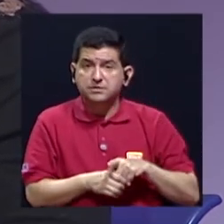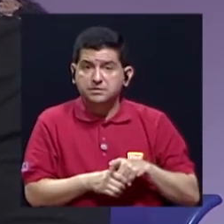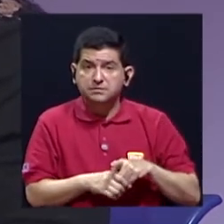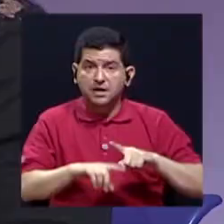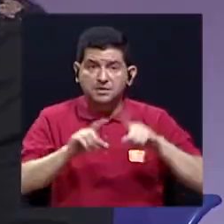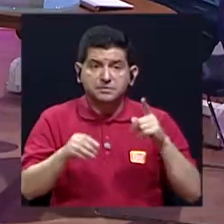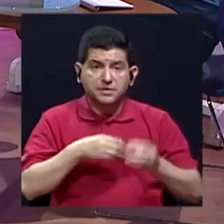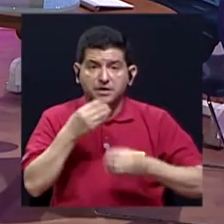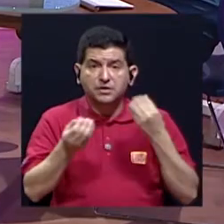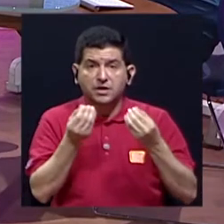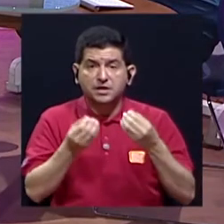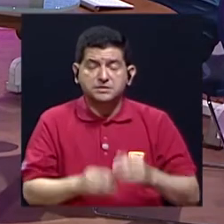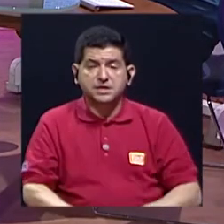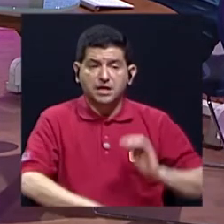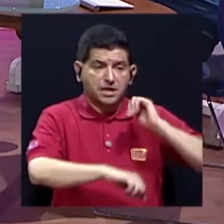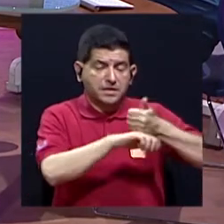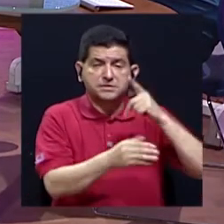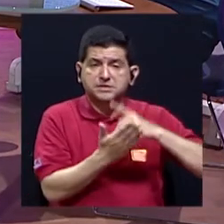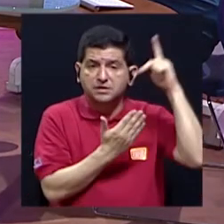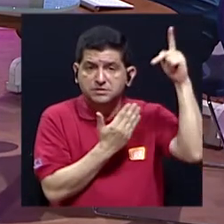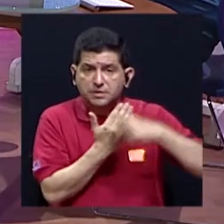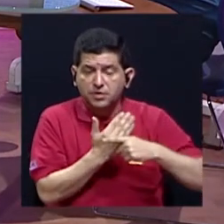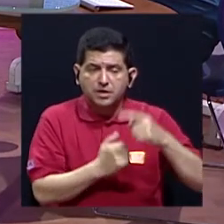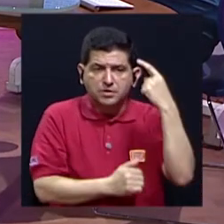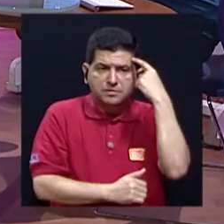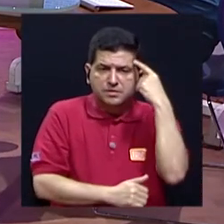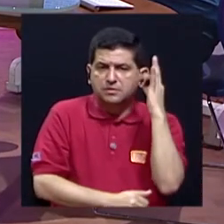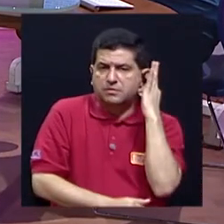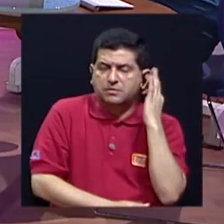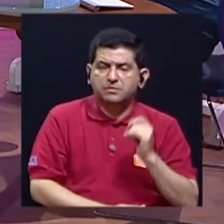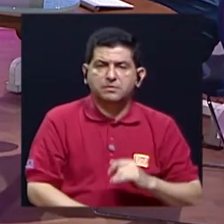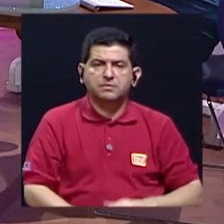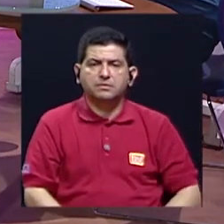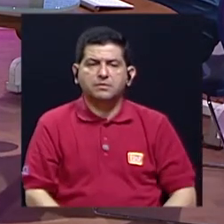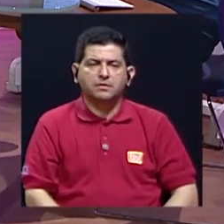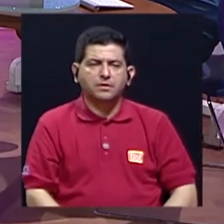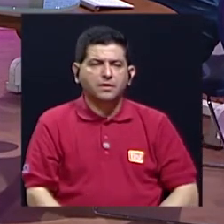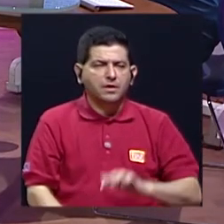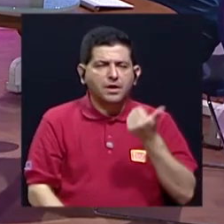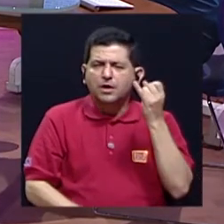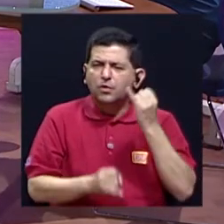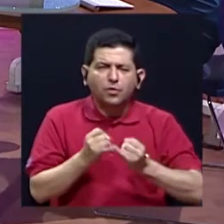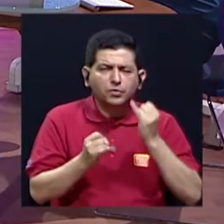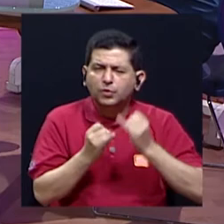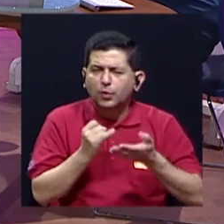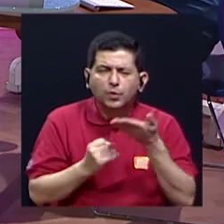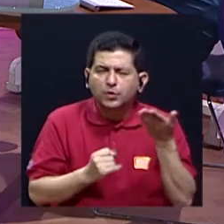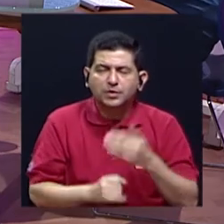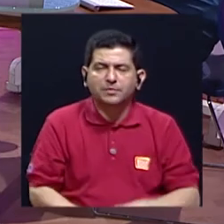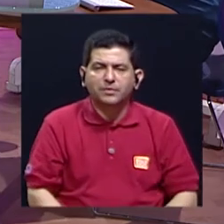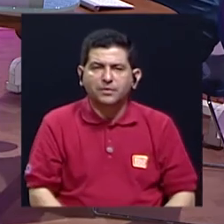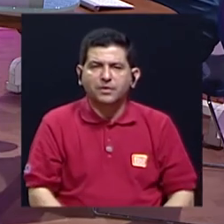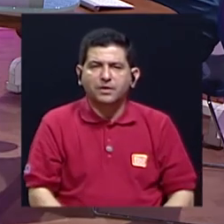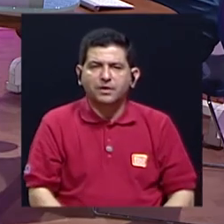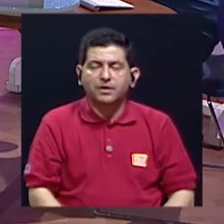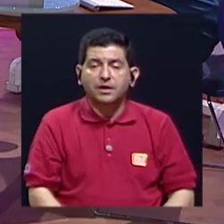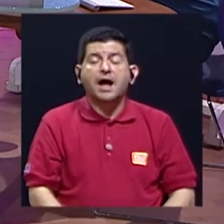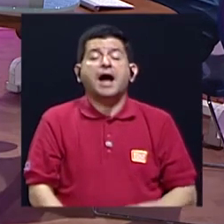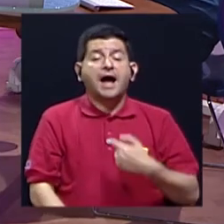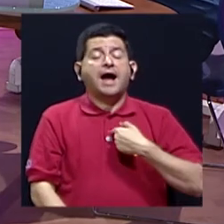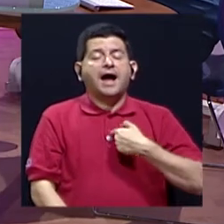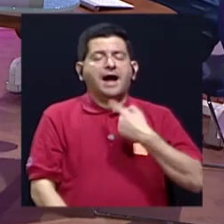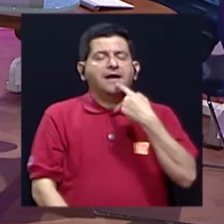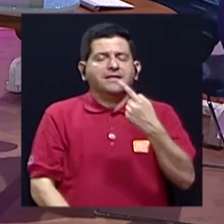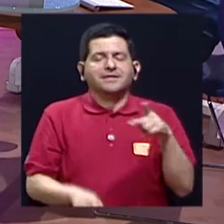cómo hacer, ¿verdad?, que se implemente algún programa para las mujeres. Y lo otro, lo último era Marta. No, felicitaria. Ah, y le puedo